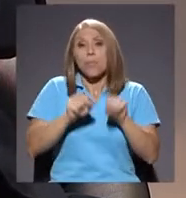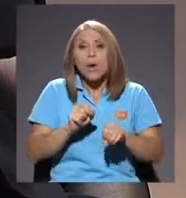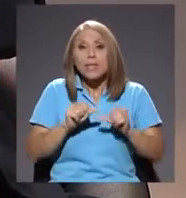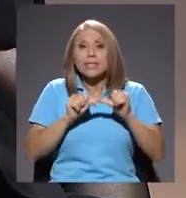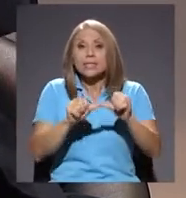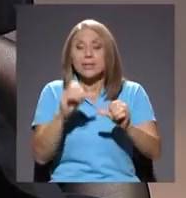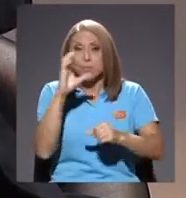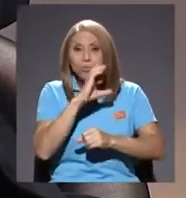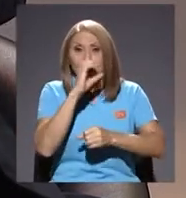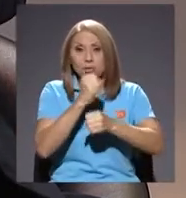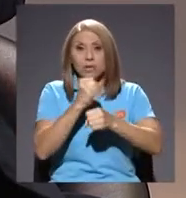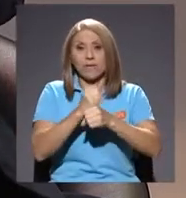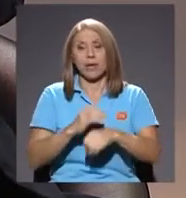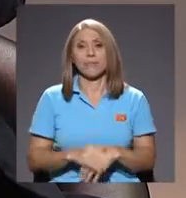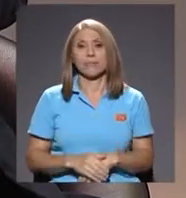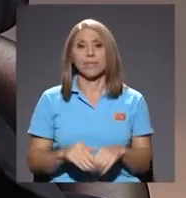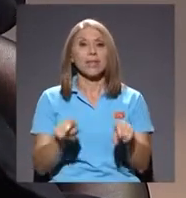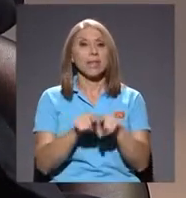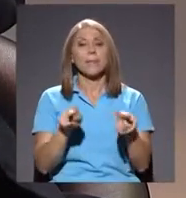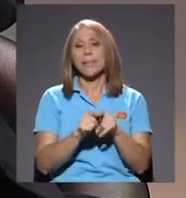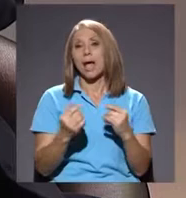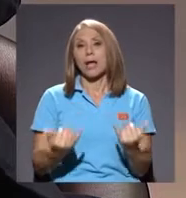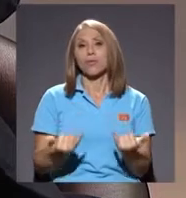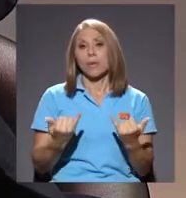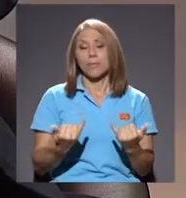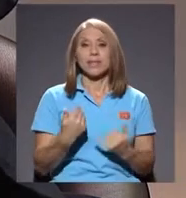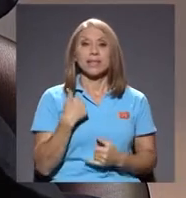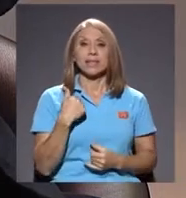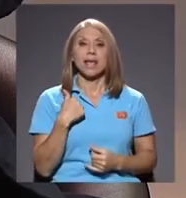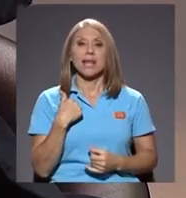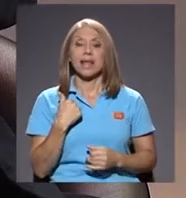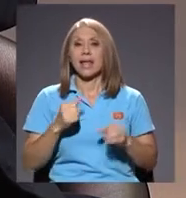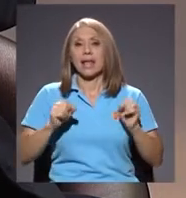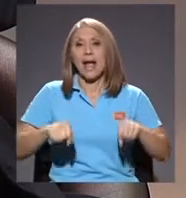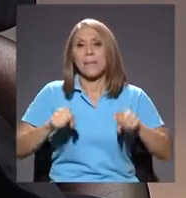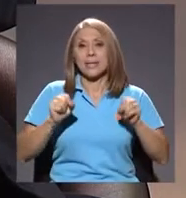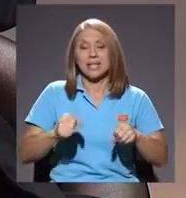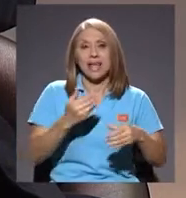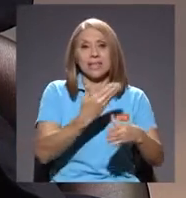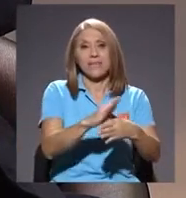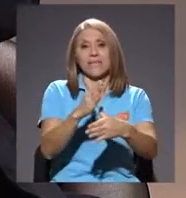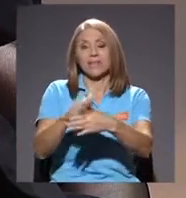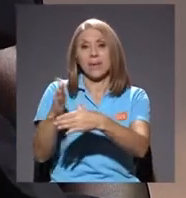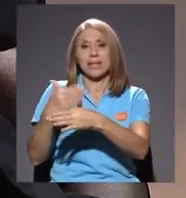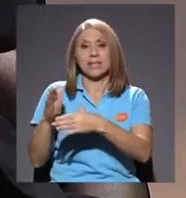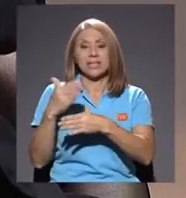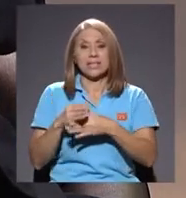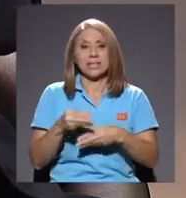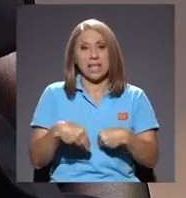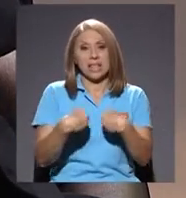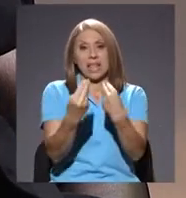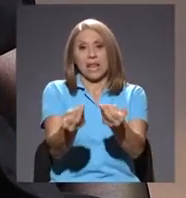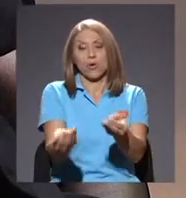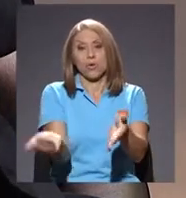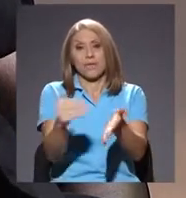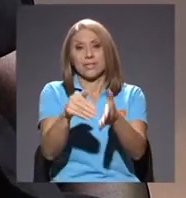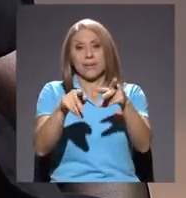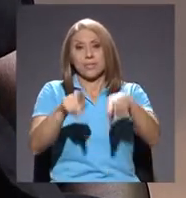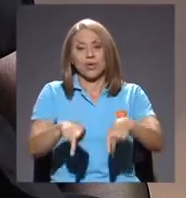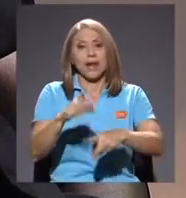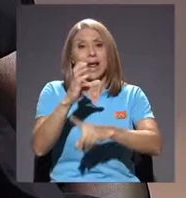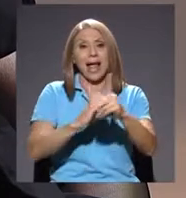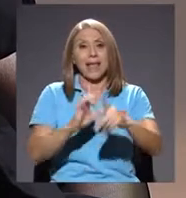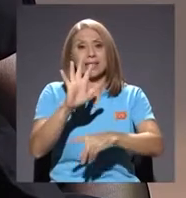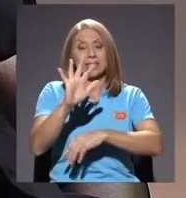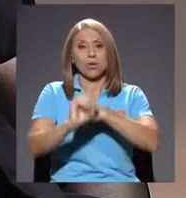mismo tiempo y por eso actualmente eso tiene una capacidad de repartirse cada cinco años que ciertamente yo creo que ya deberíamos